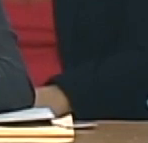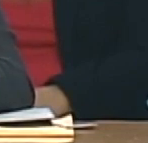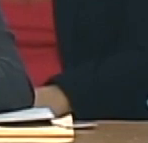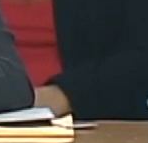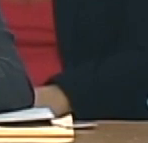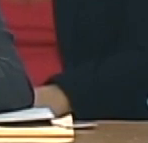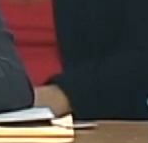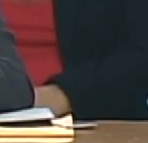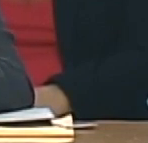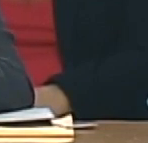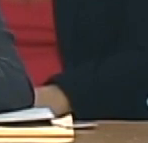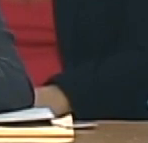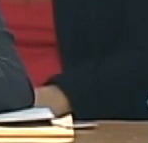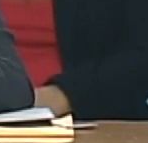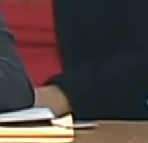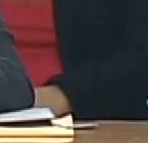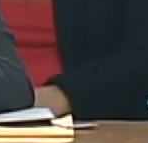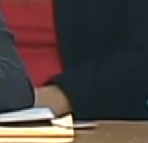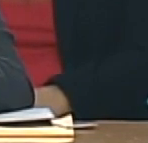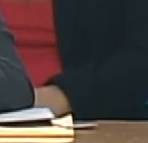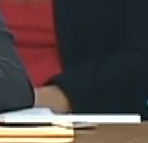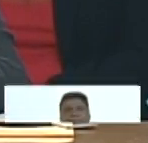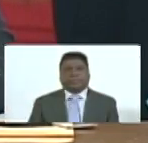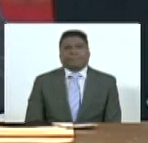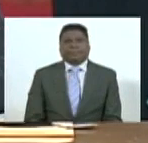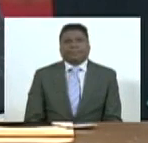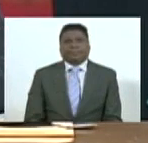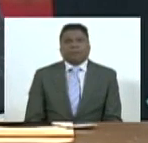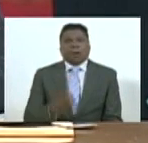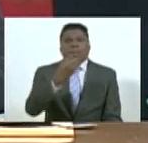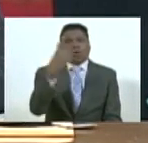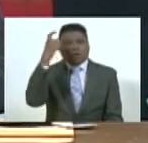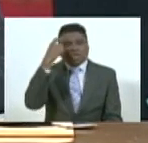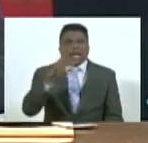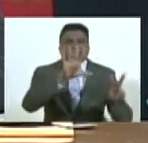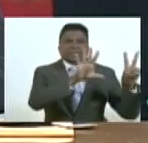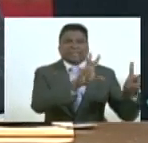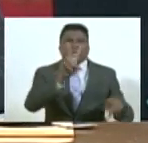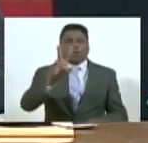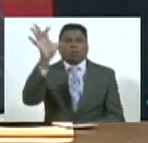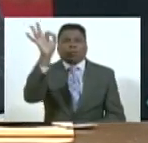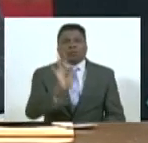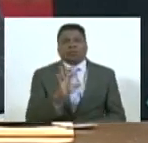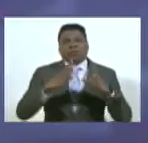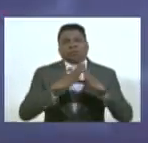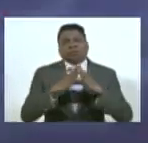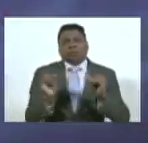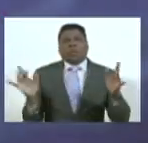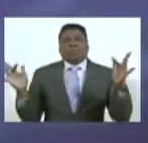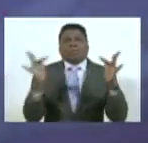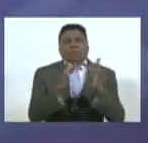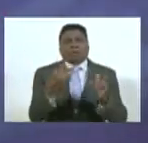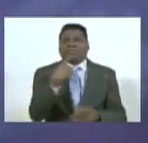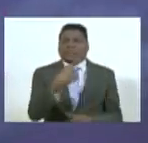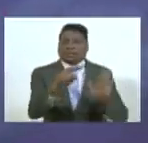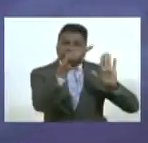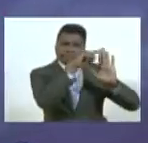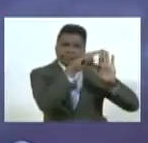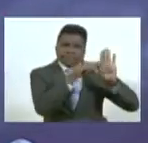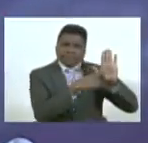Buenos días. El 72% de los venezolanos, según la última encuesta Monitor País de Interlaces, revela que